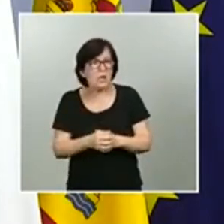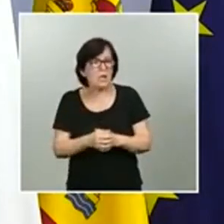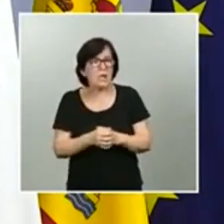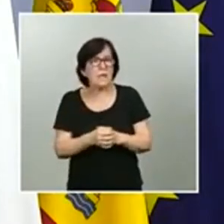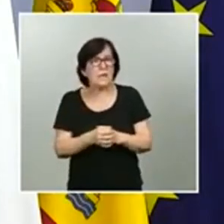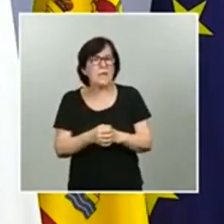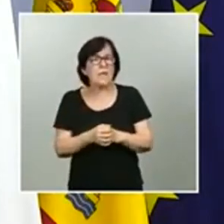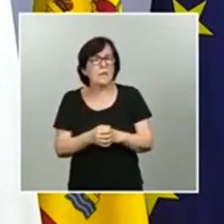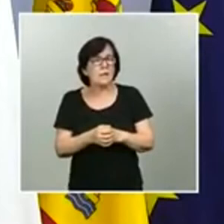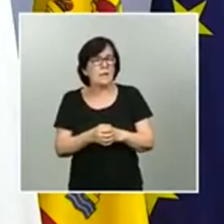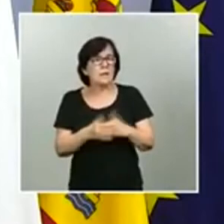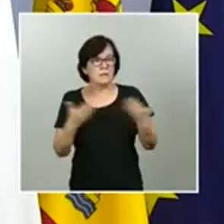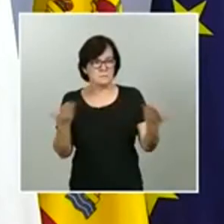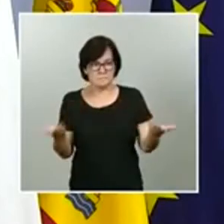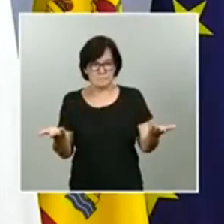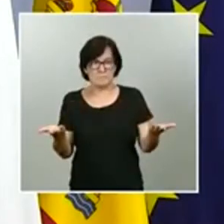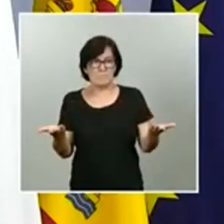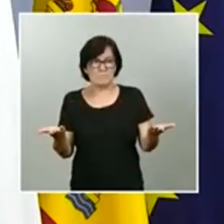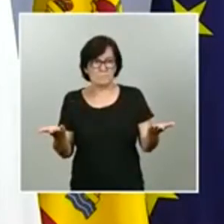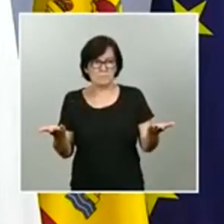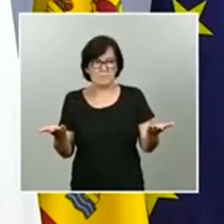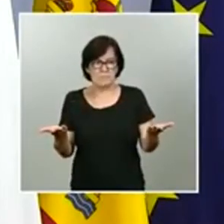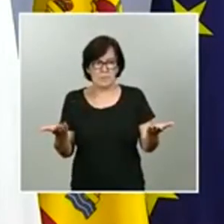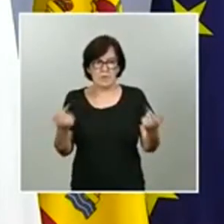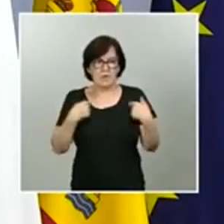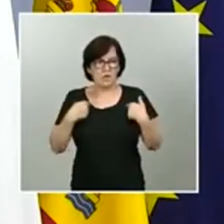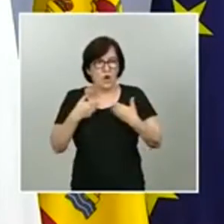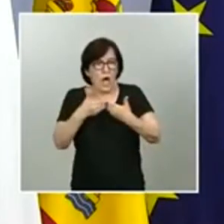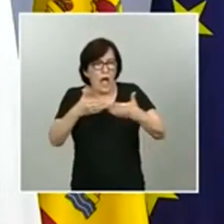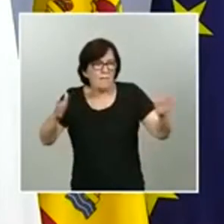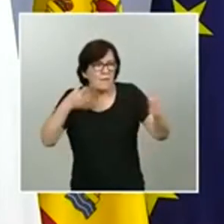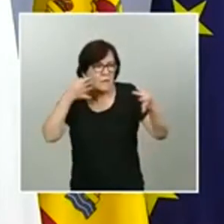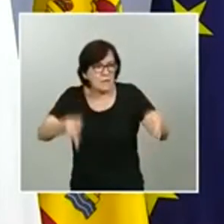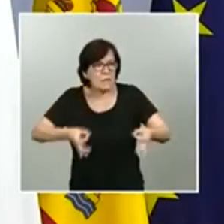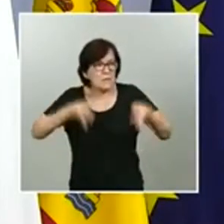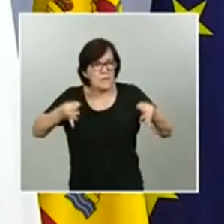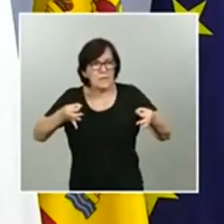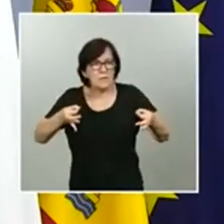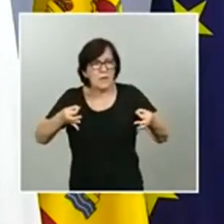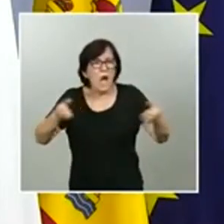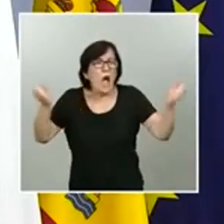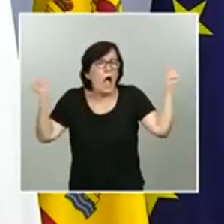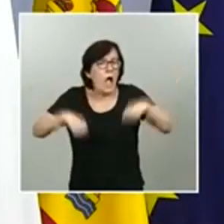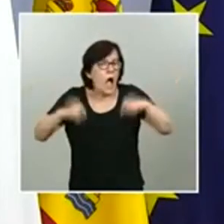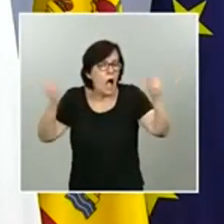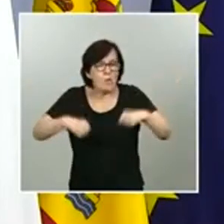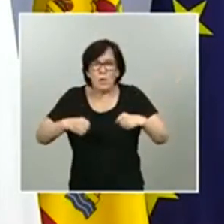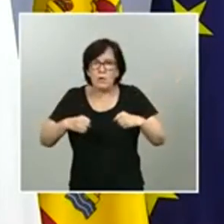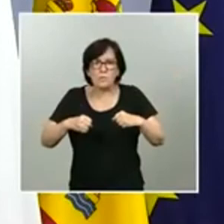Hombre, yo estoy abierto siempre a grandes acuerdos por la reconstrucción del país.